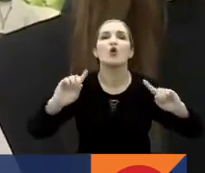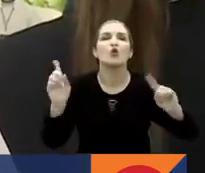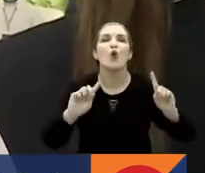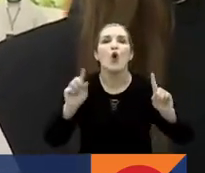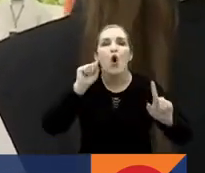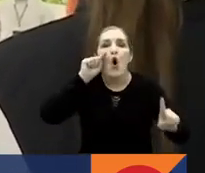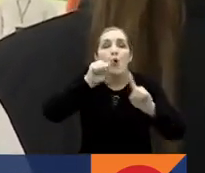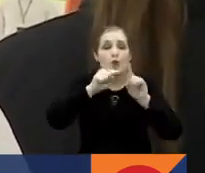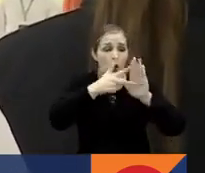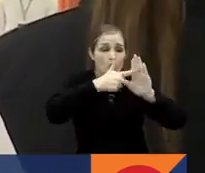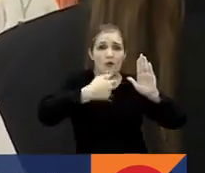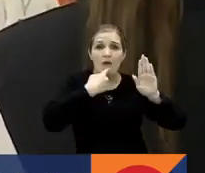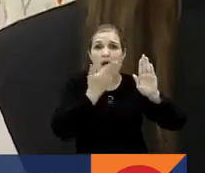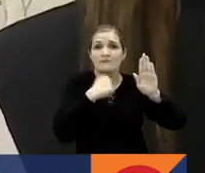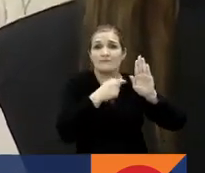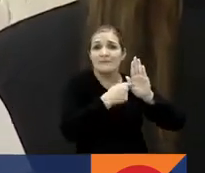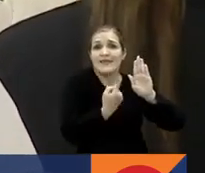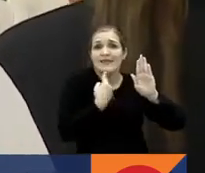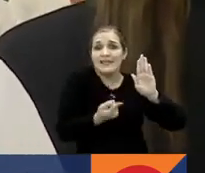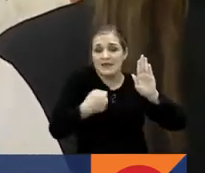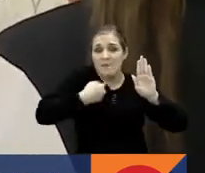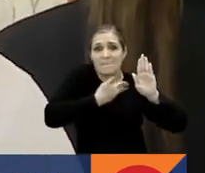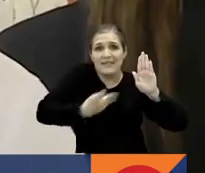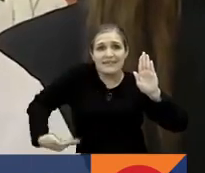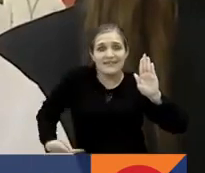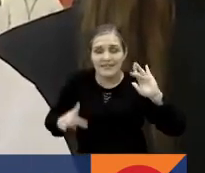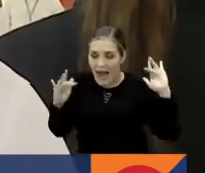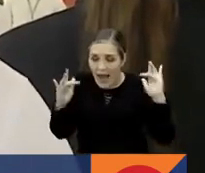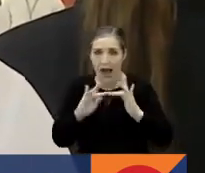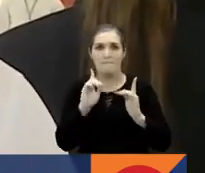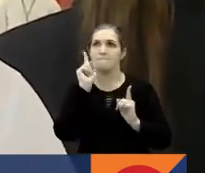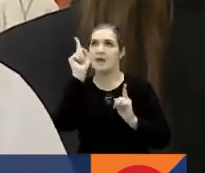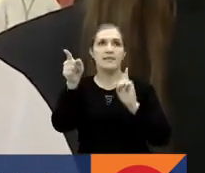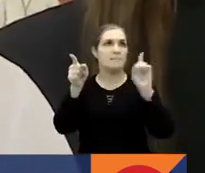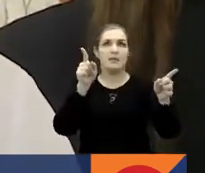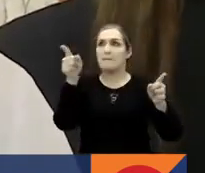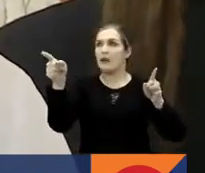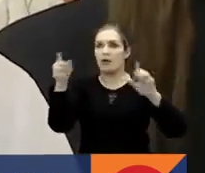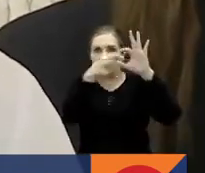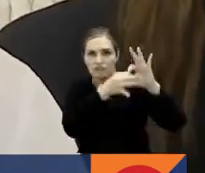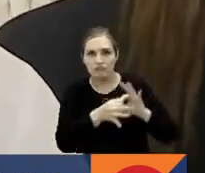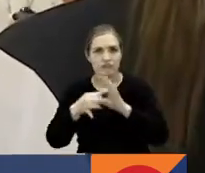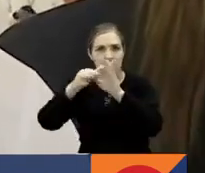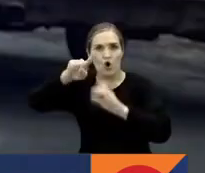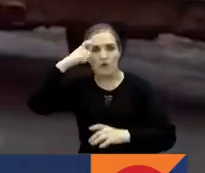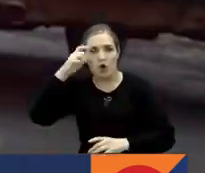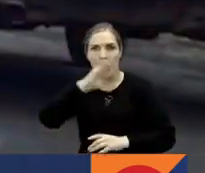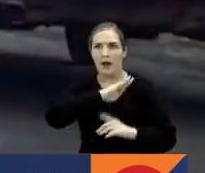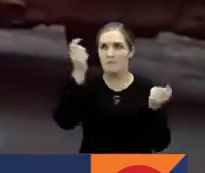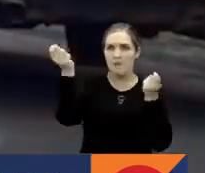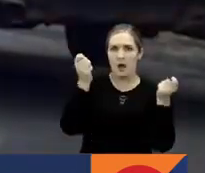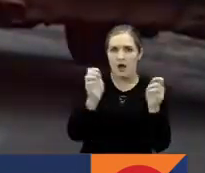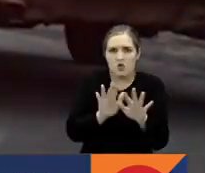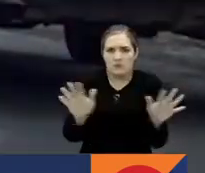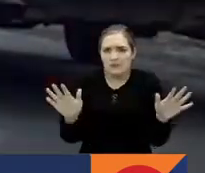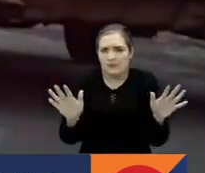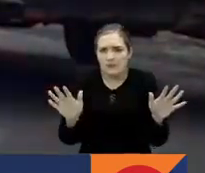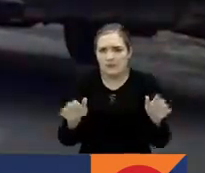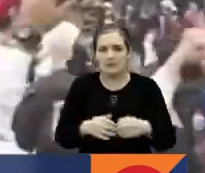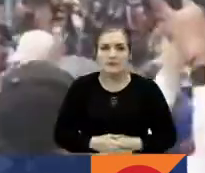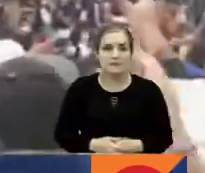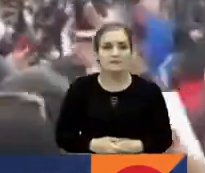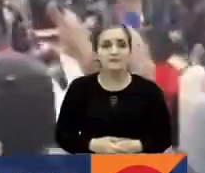función constitucional que tiene el presidente de la República para darle instrucciones a gobernadores y alcaldes sobre el manejo del orden público. Además, el